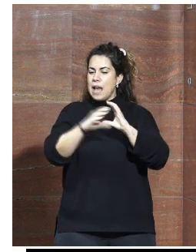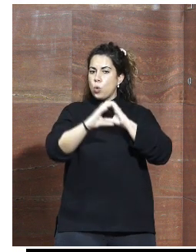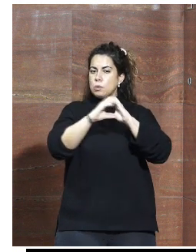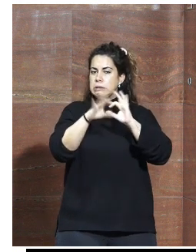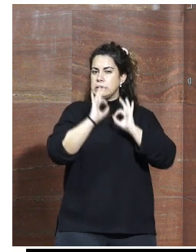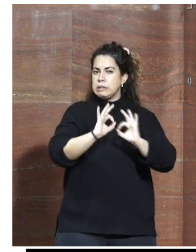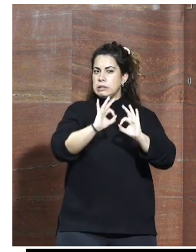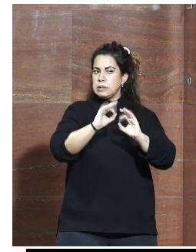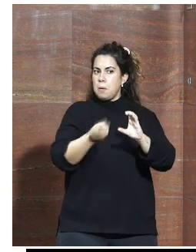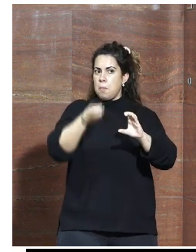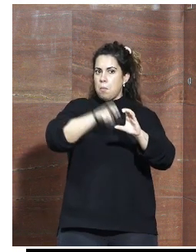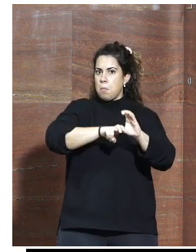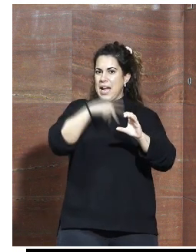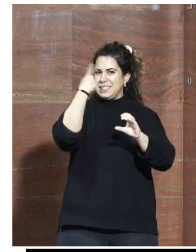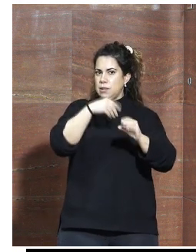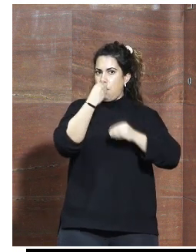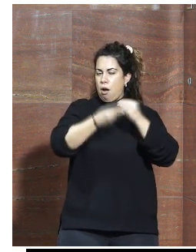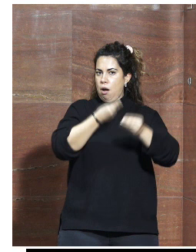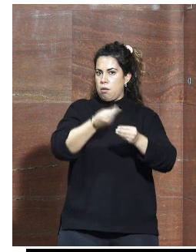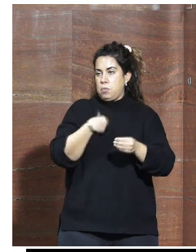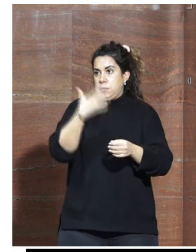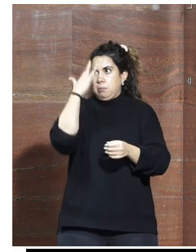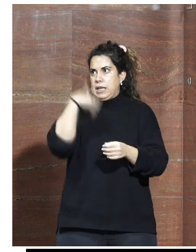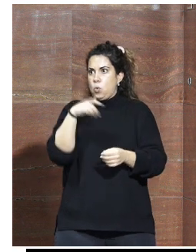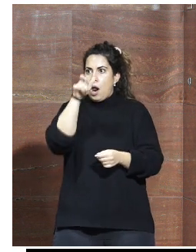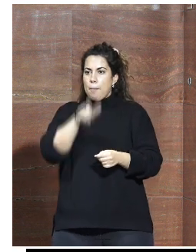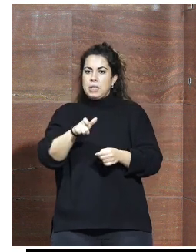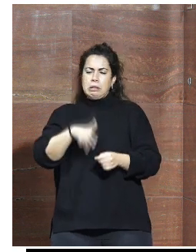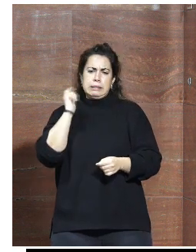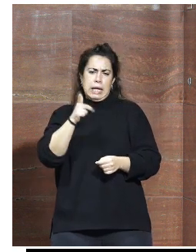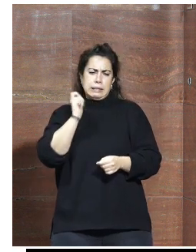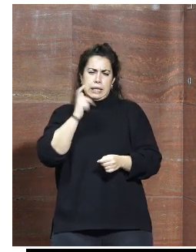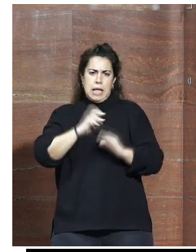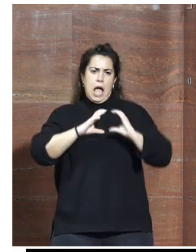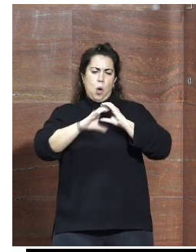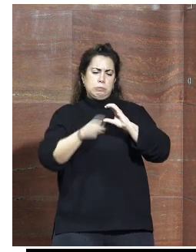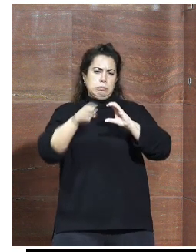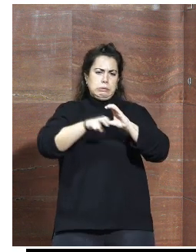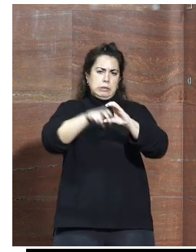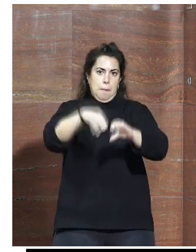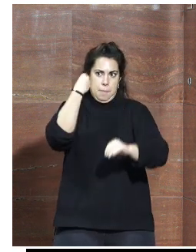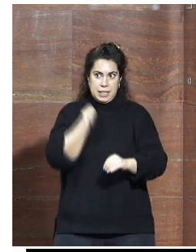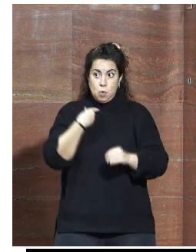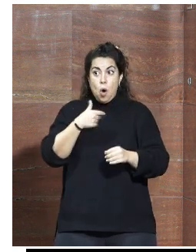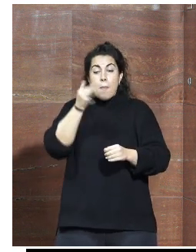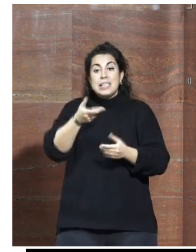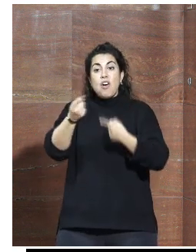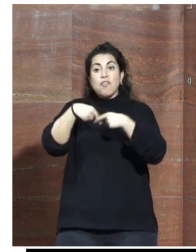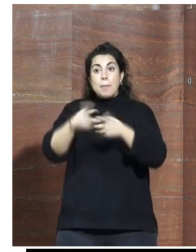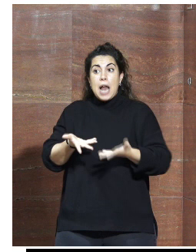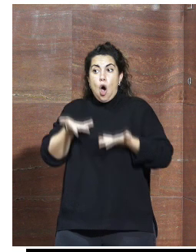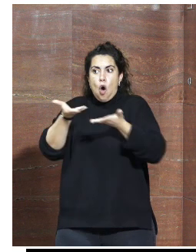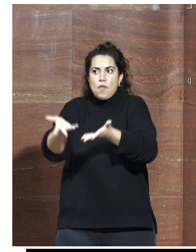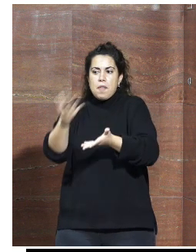es una persona que está de una manera rutinaria utilizando ese servicio. Y le ofrecen a las familias la posibilidad de hacerle